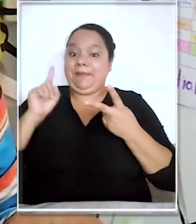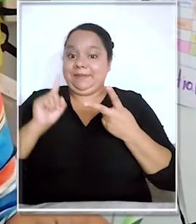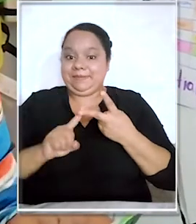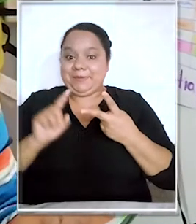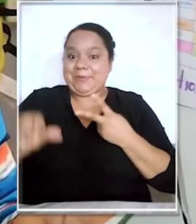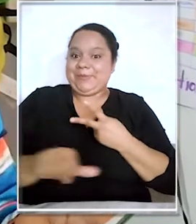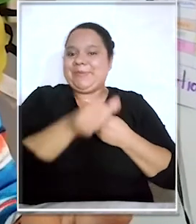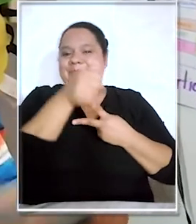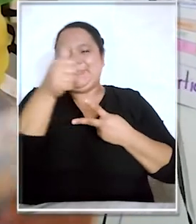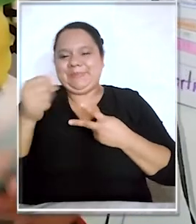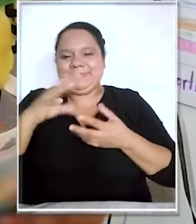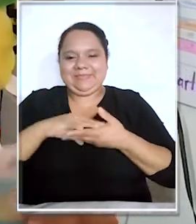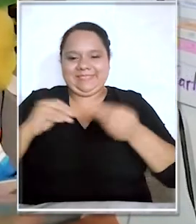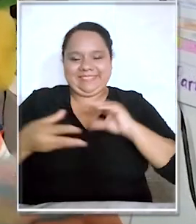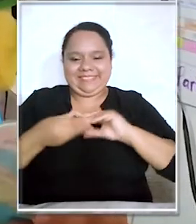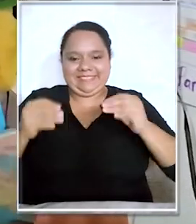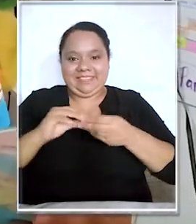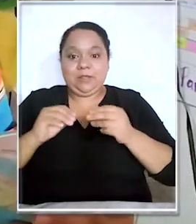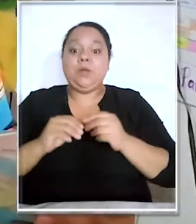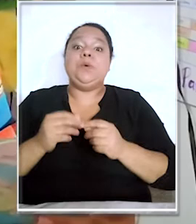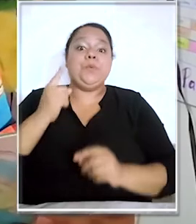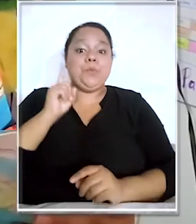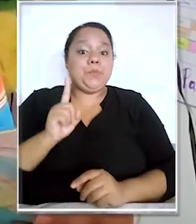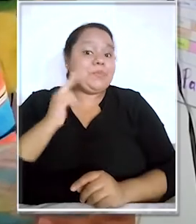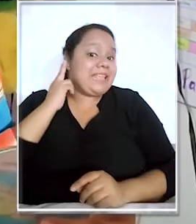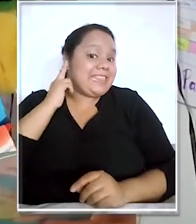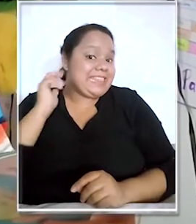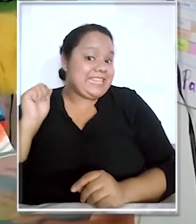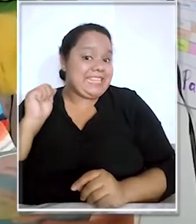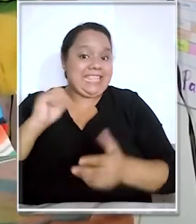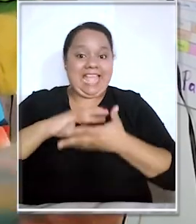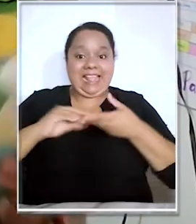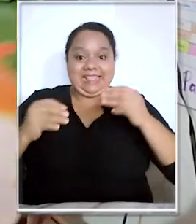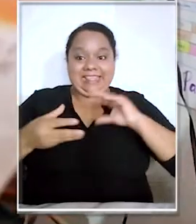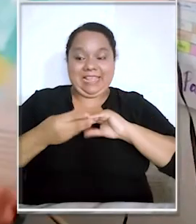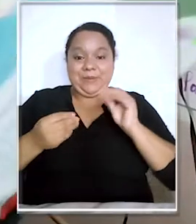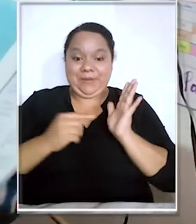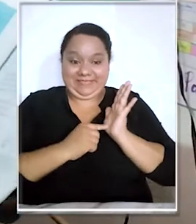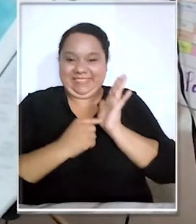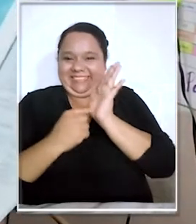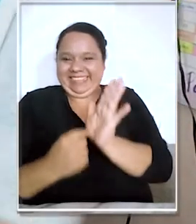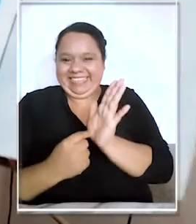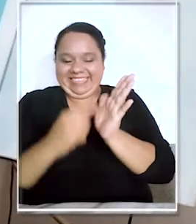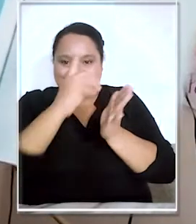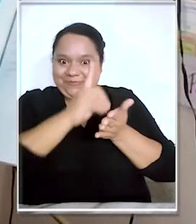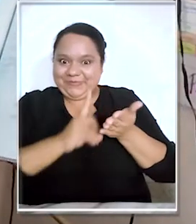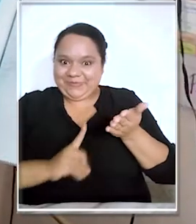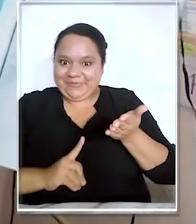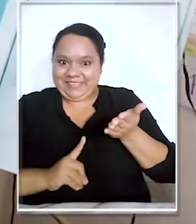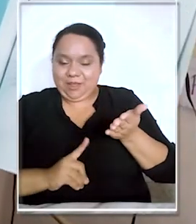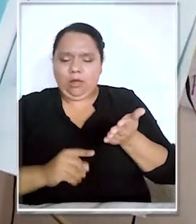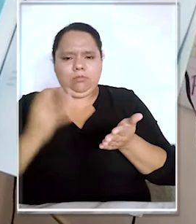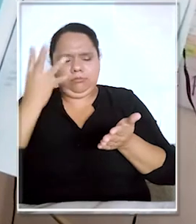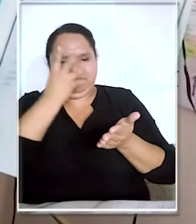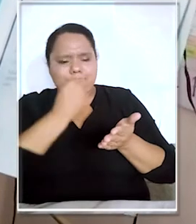Continuamos con otro cuento y este se titula Una niña de cuento. Miren la ilustración.